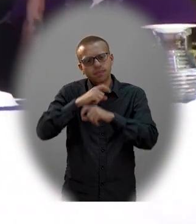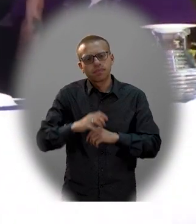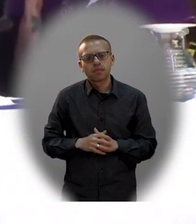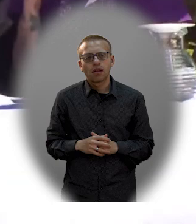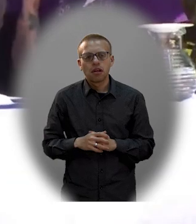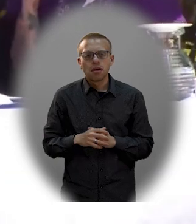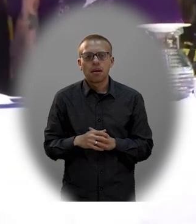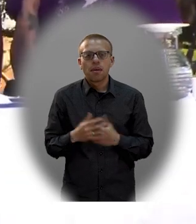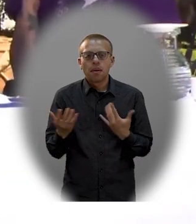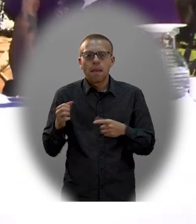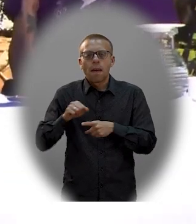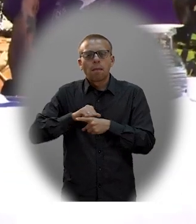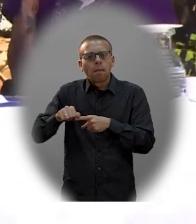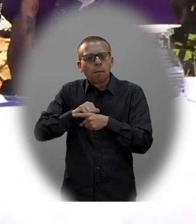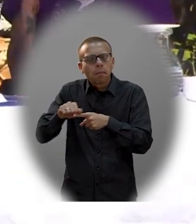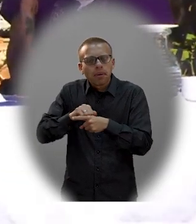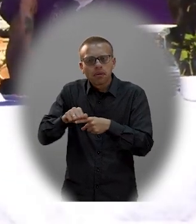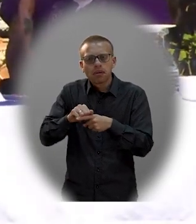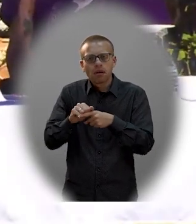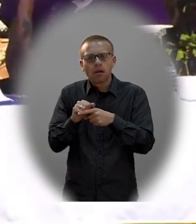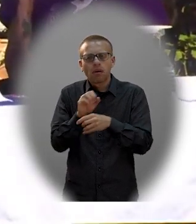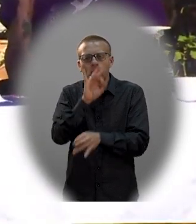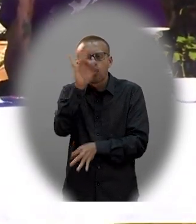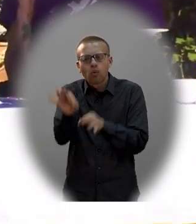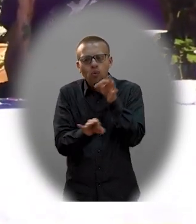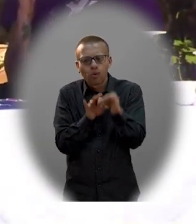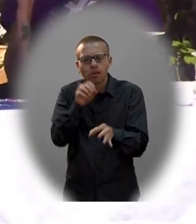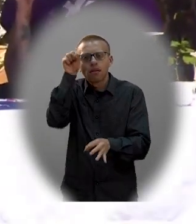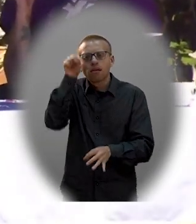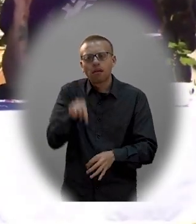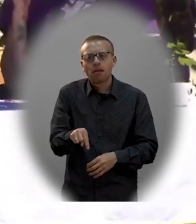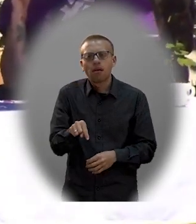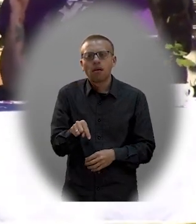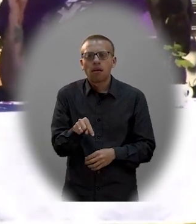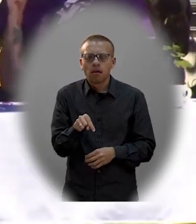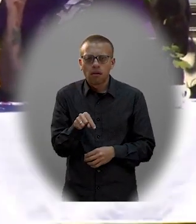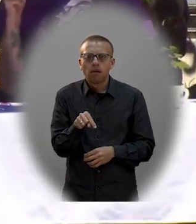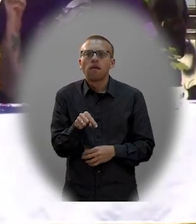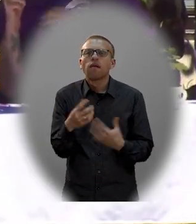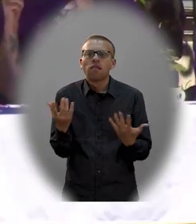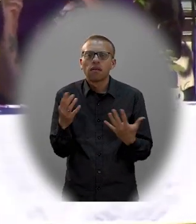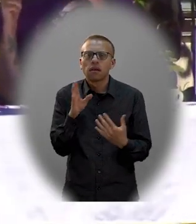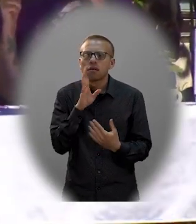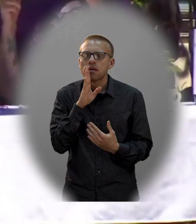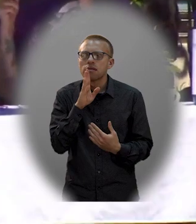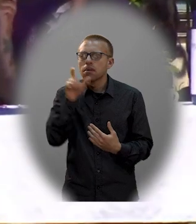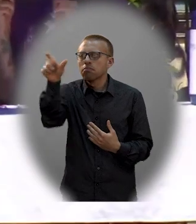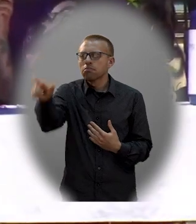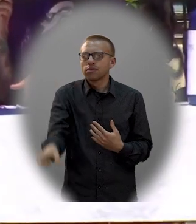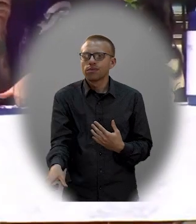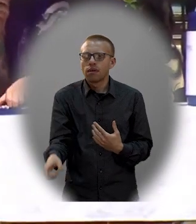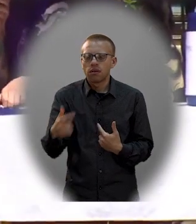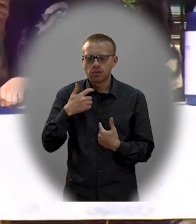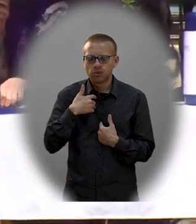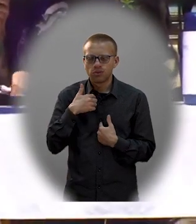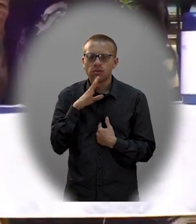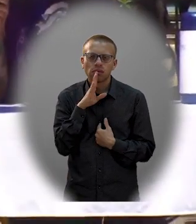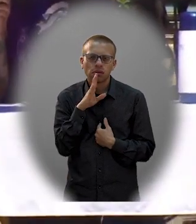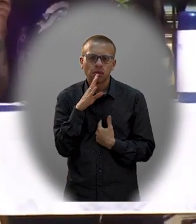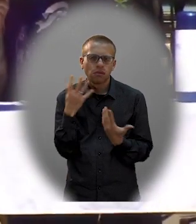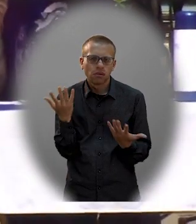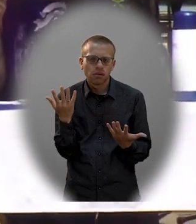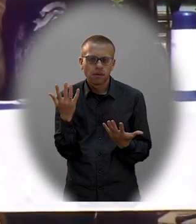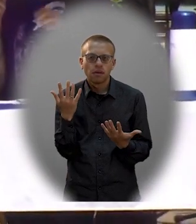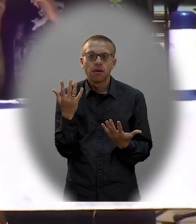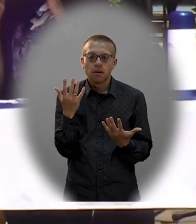una práctica del cuidado nos pone frente a quién es el otro y quién, la otra, cómo cuidan,